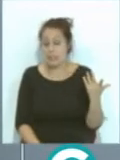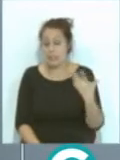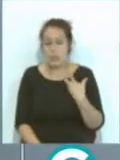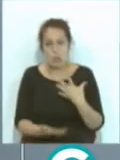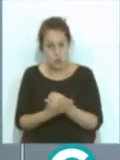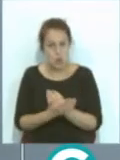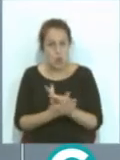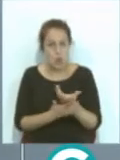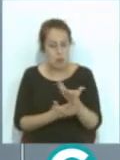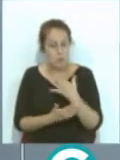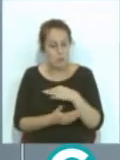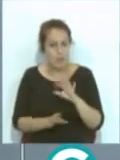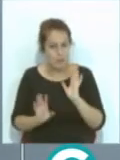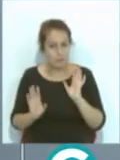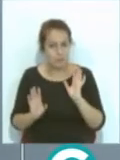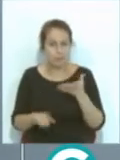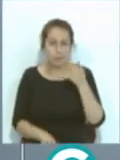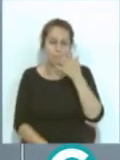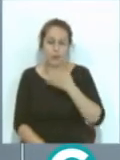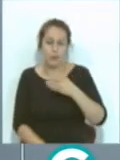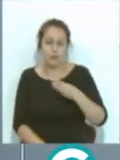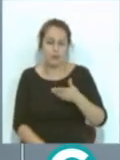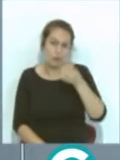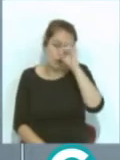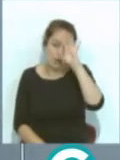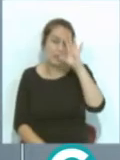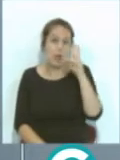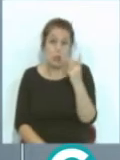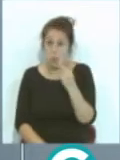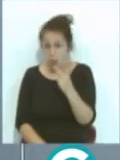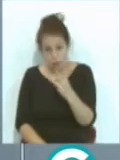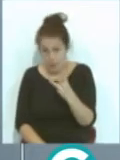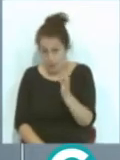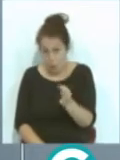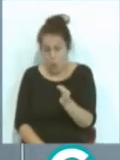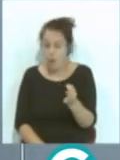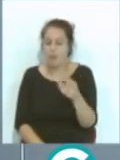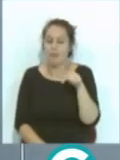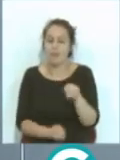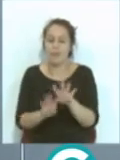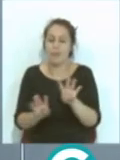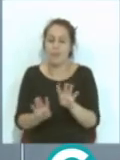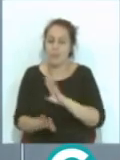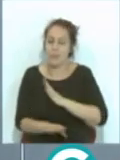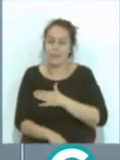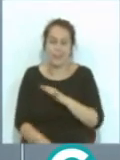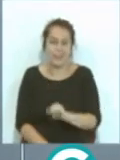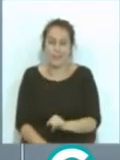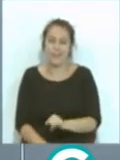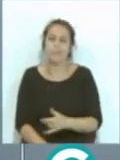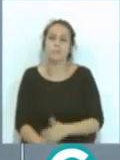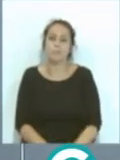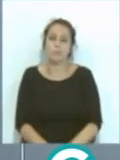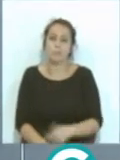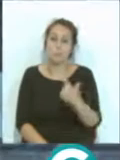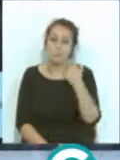andar. Seguro que una sorpresa, yo no digo una, dos o tres sorpresas encontraremos en la alineación de mañana de Álvaro